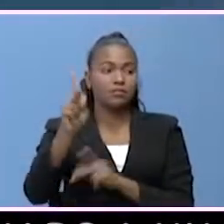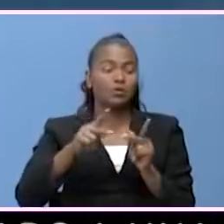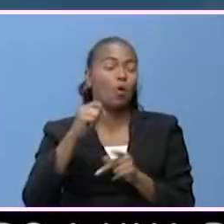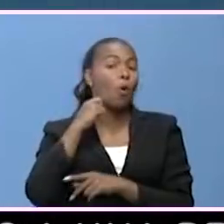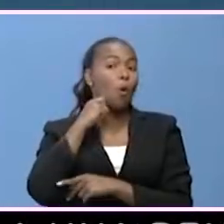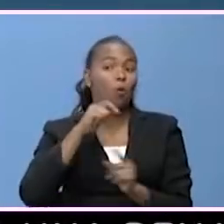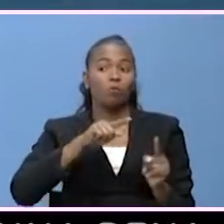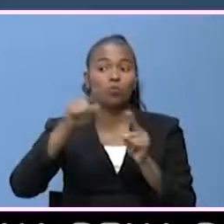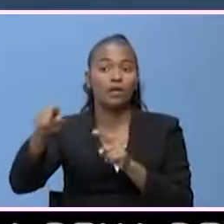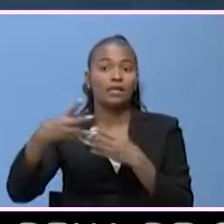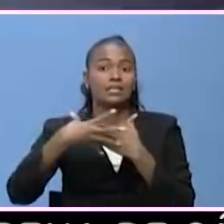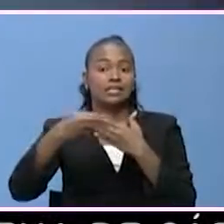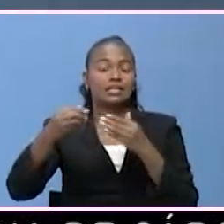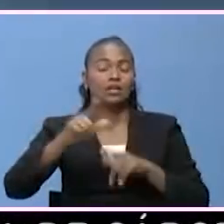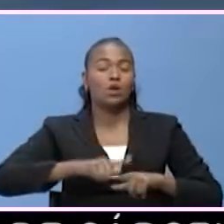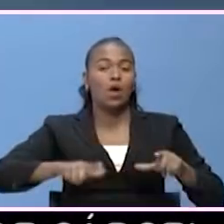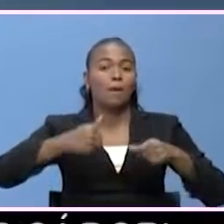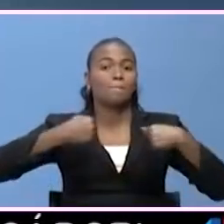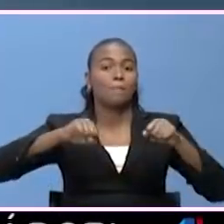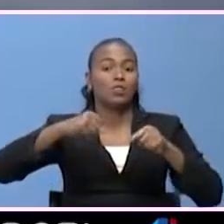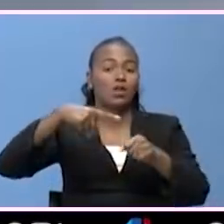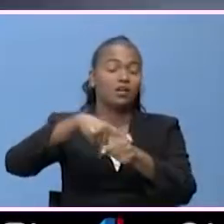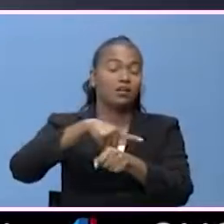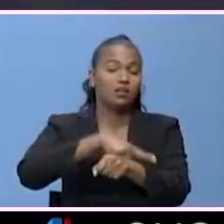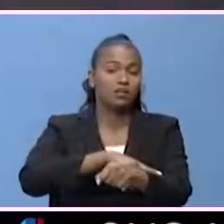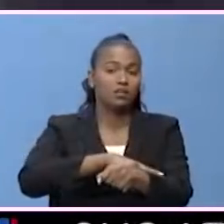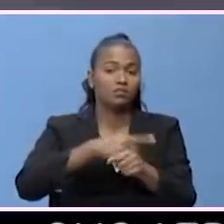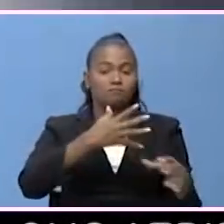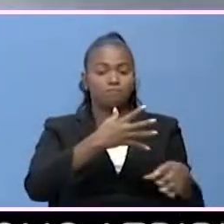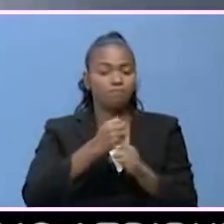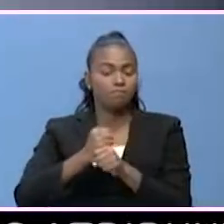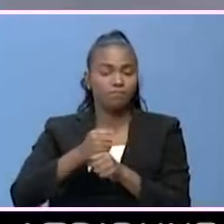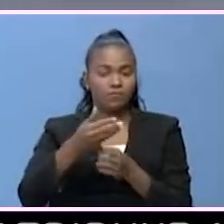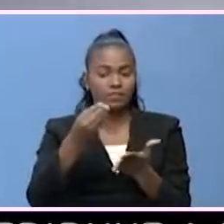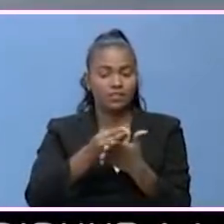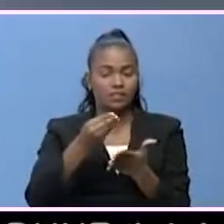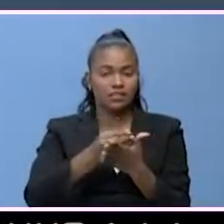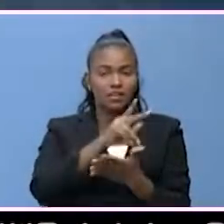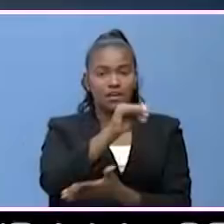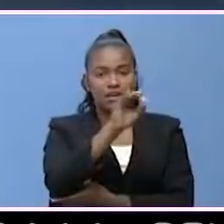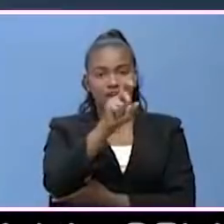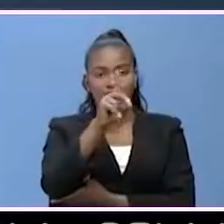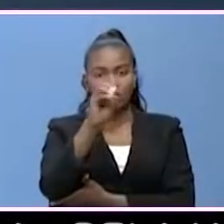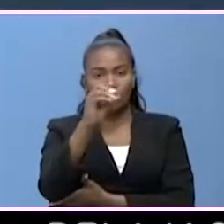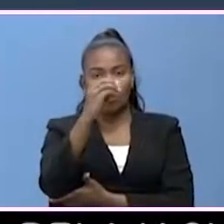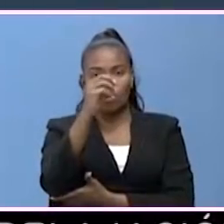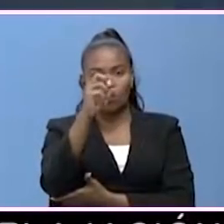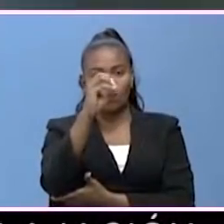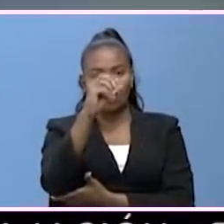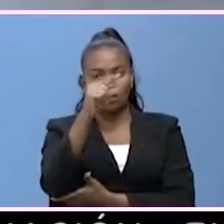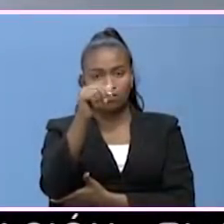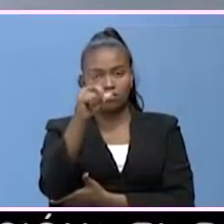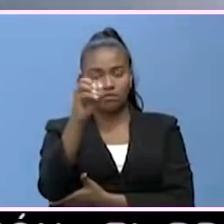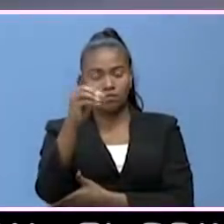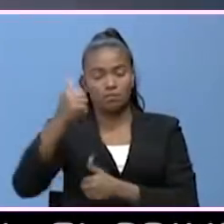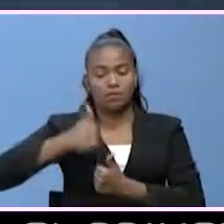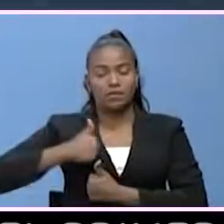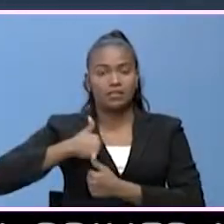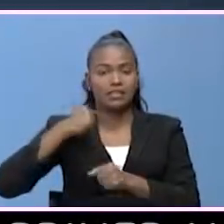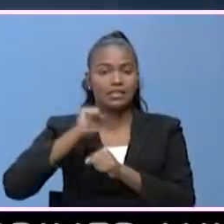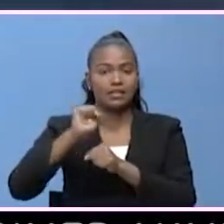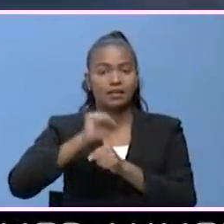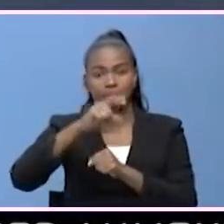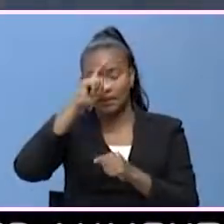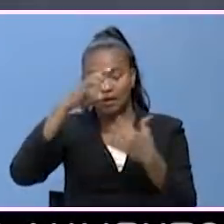atracadores llegaron y salieron del lugar en una motocicleta y despojaron de la valija a Ricardo Ogando Montero. El militar labora